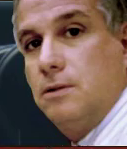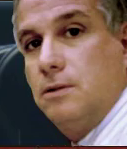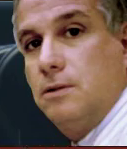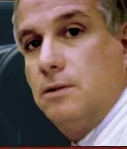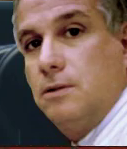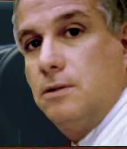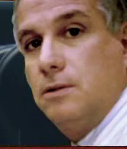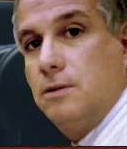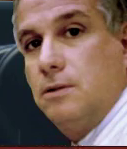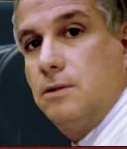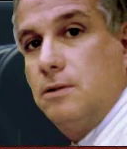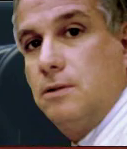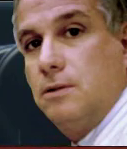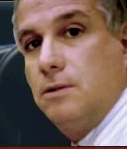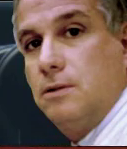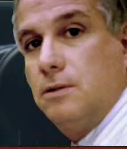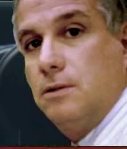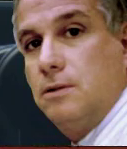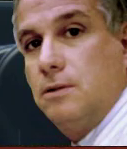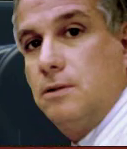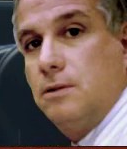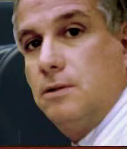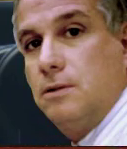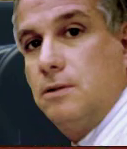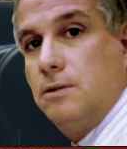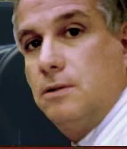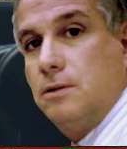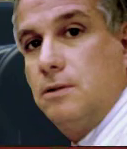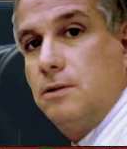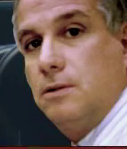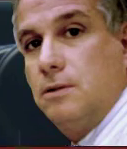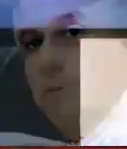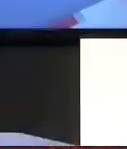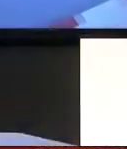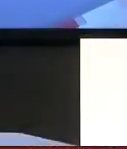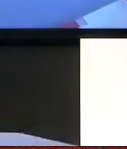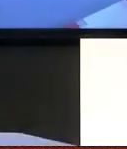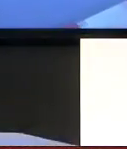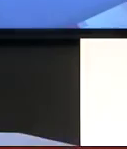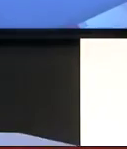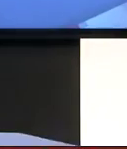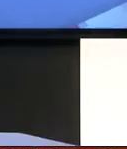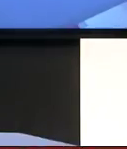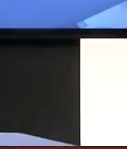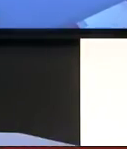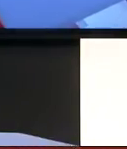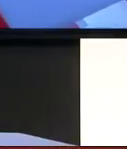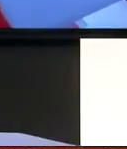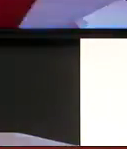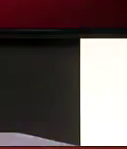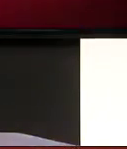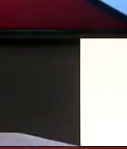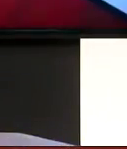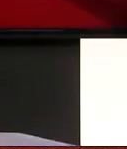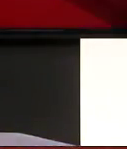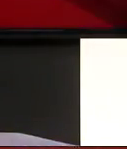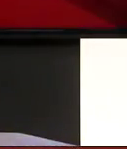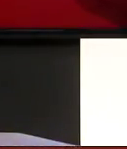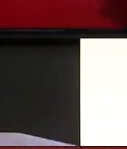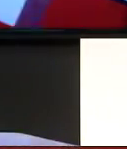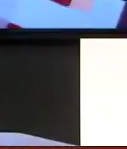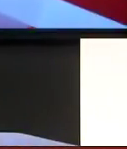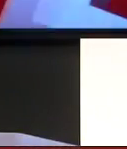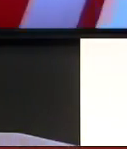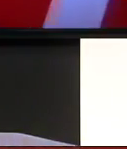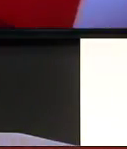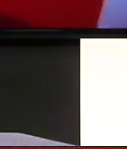Hollywood, pero sí vale mucho la pena. Bueno, pues muchísimas gracias, Eduardo. Pues sin duda el cine francés es garantía. Gracias, gracias.